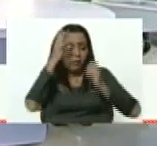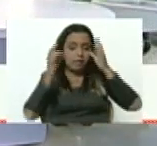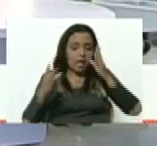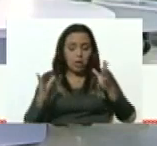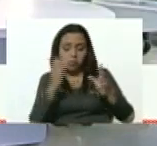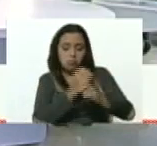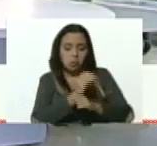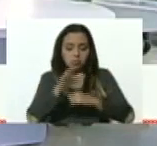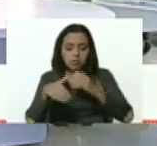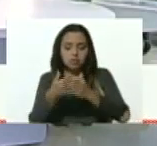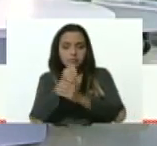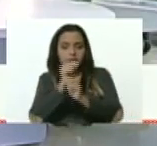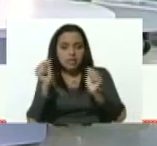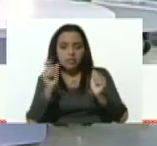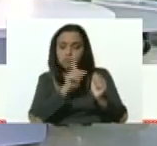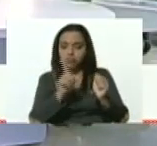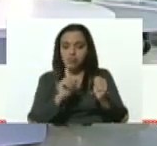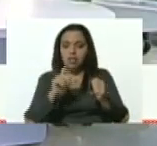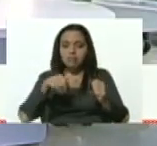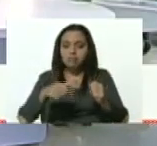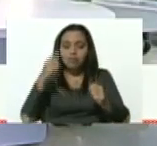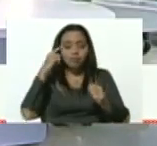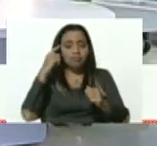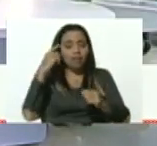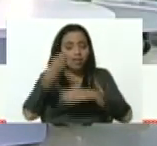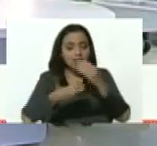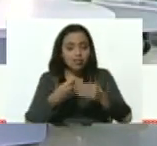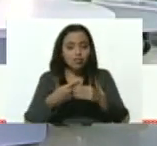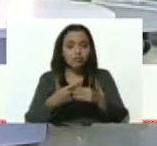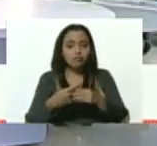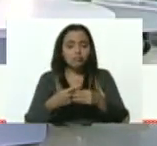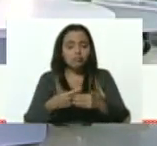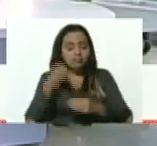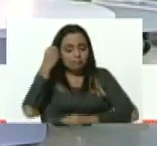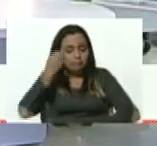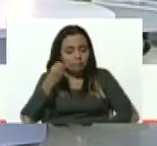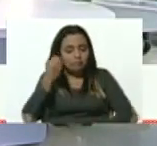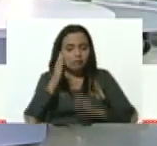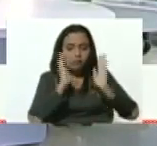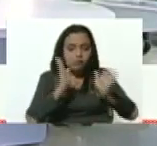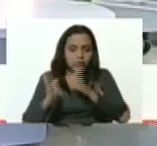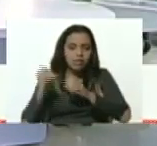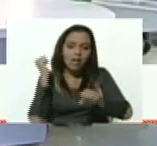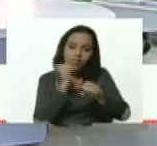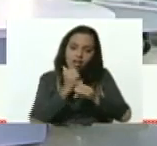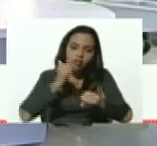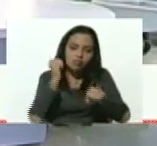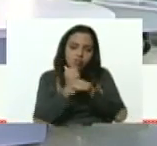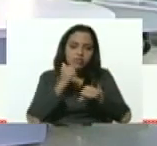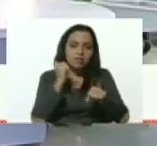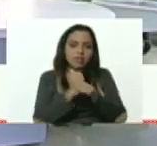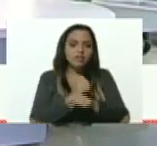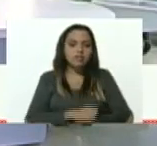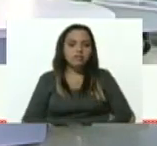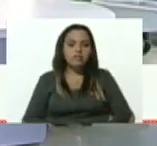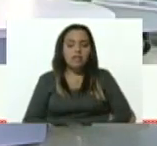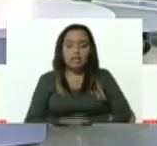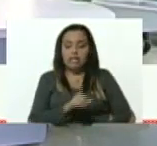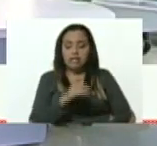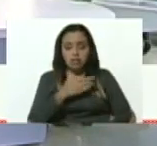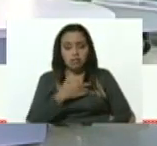a la mañana, no, esto es planificación, planificación, trabajo, trabajo, trabajo. Y no acepto